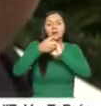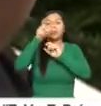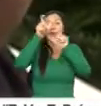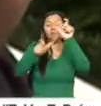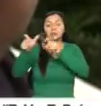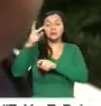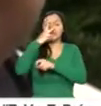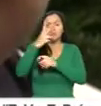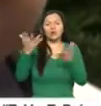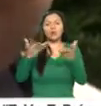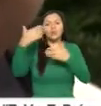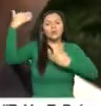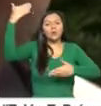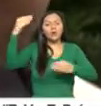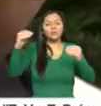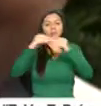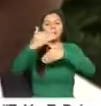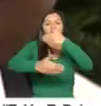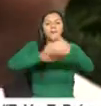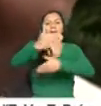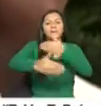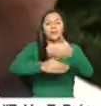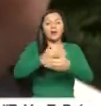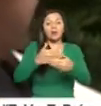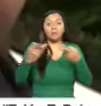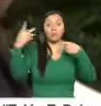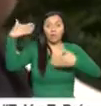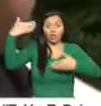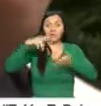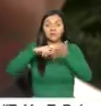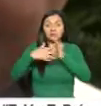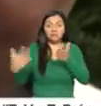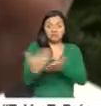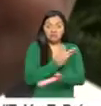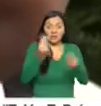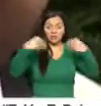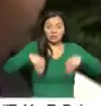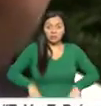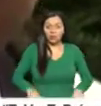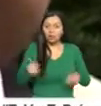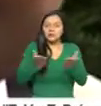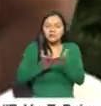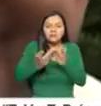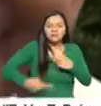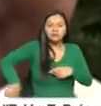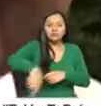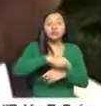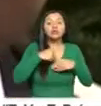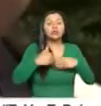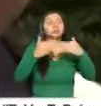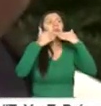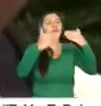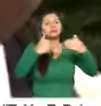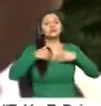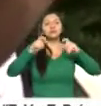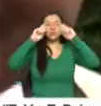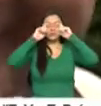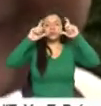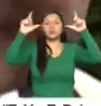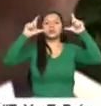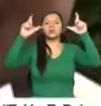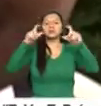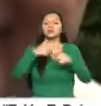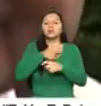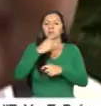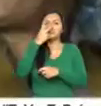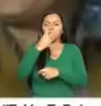visto cómo los políticos están en política no para enriquecerse, sino para servir al pueblo. Yo estoy gratamente sorprendido de lo bien